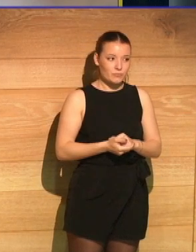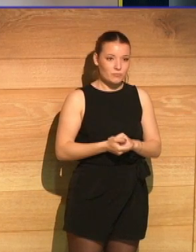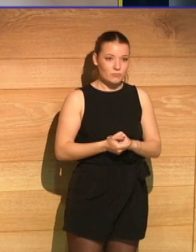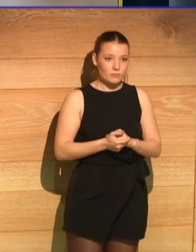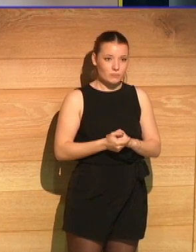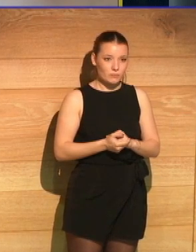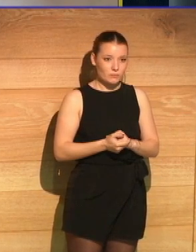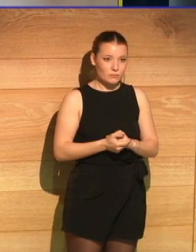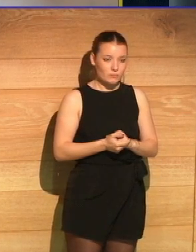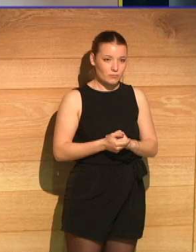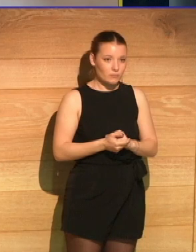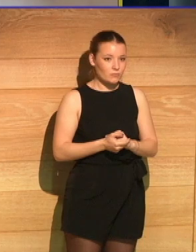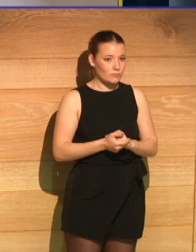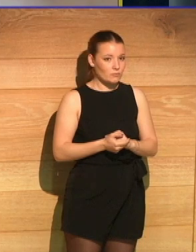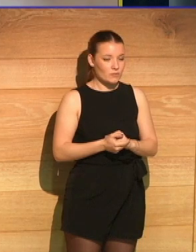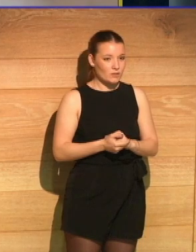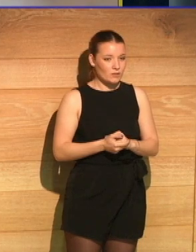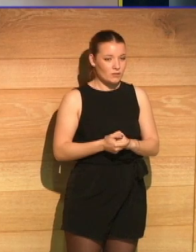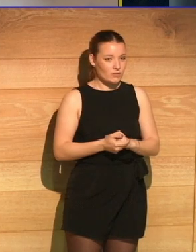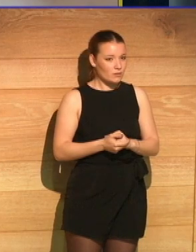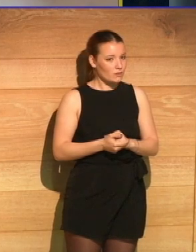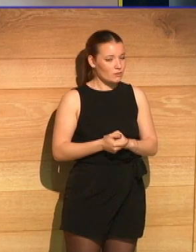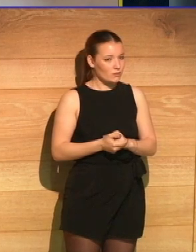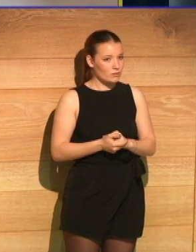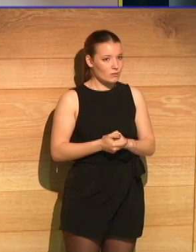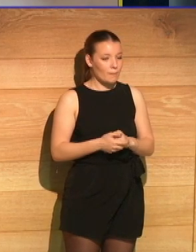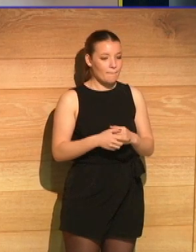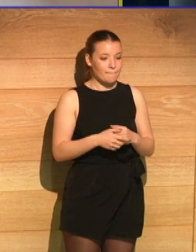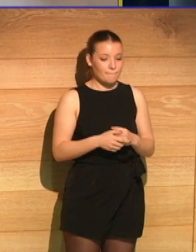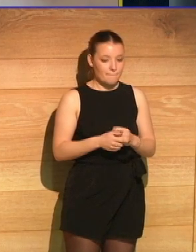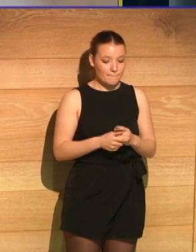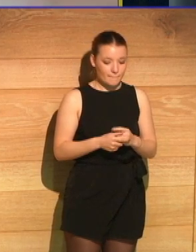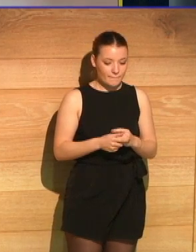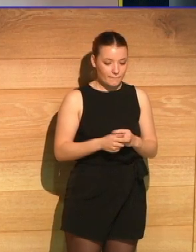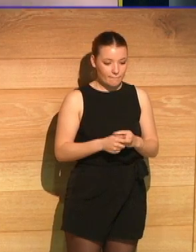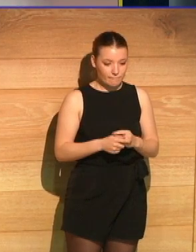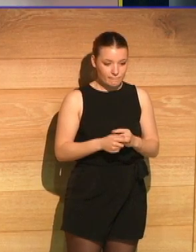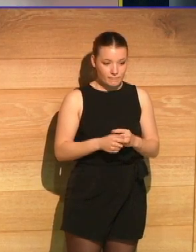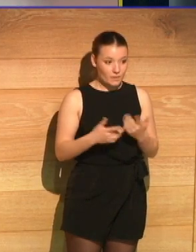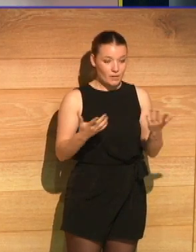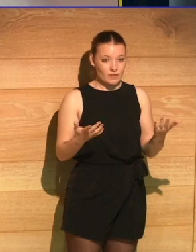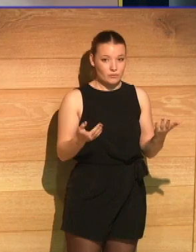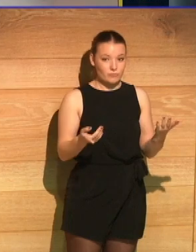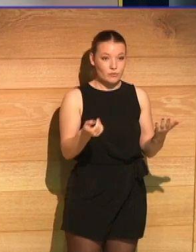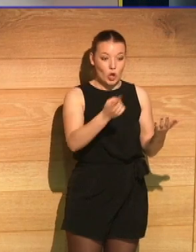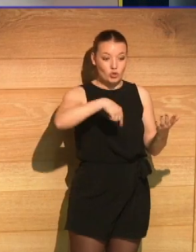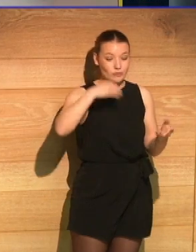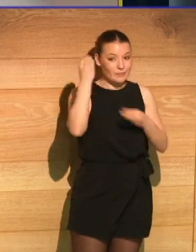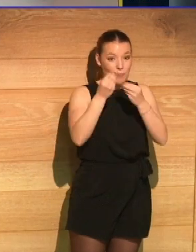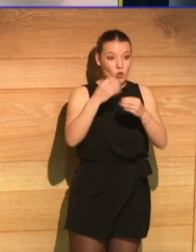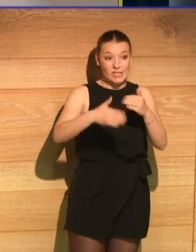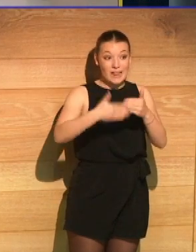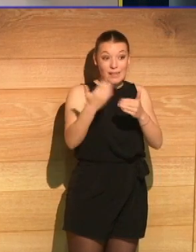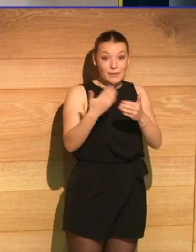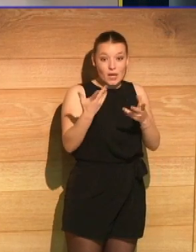ir lanzando sus efectos indeseables a la atmósfera o al mar sin límite. Entonces,